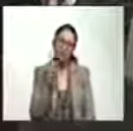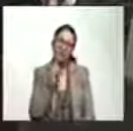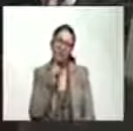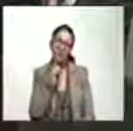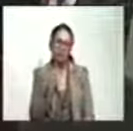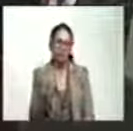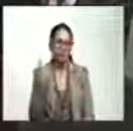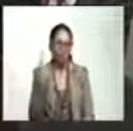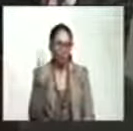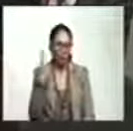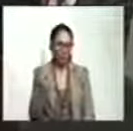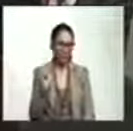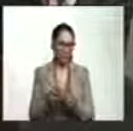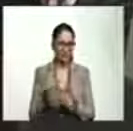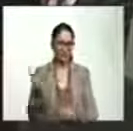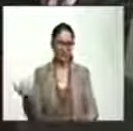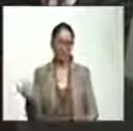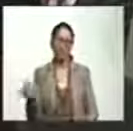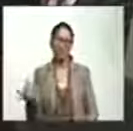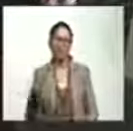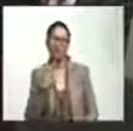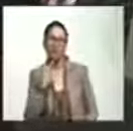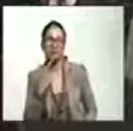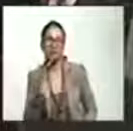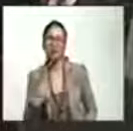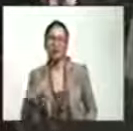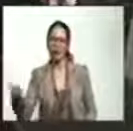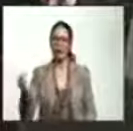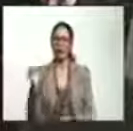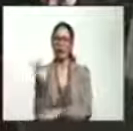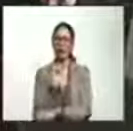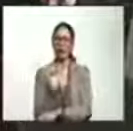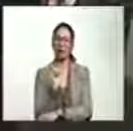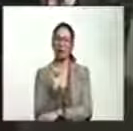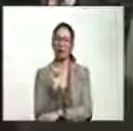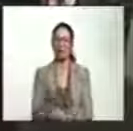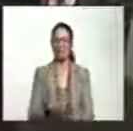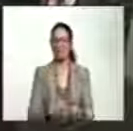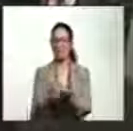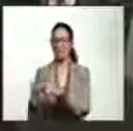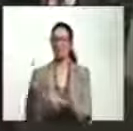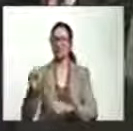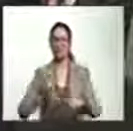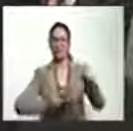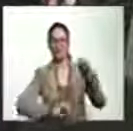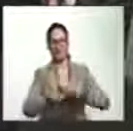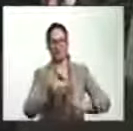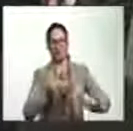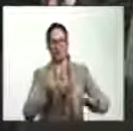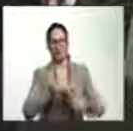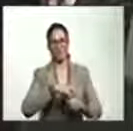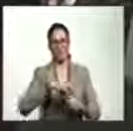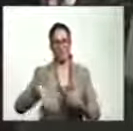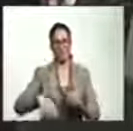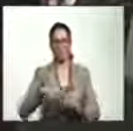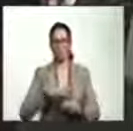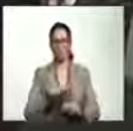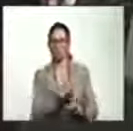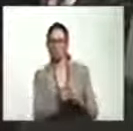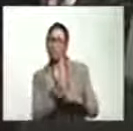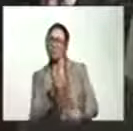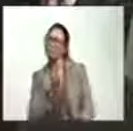pidió un carro de la Defensoría del Pueblo para ir a visitar la prisión de